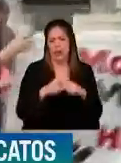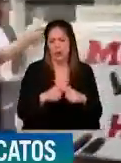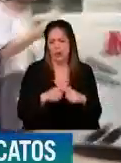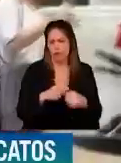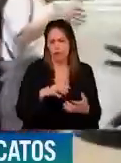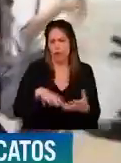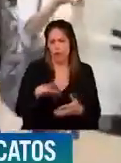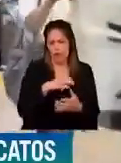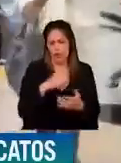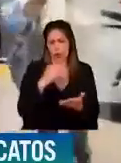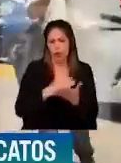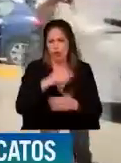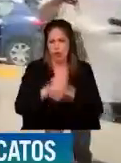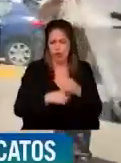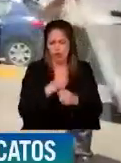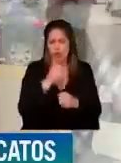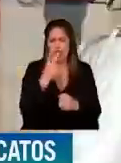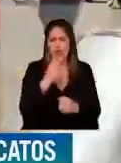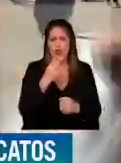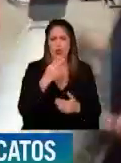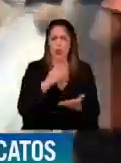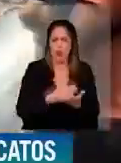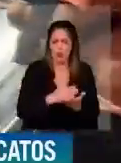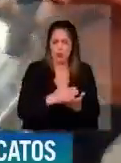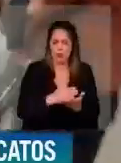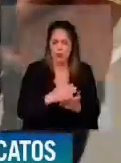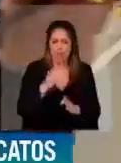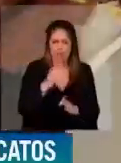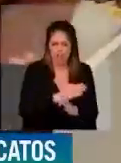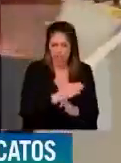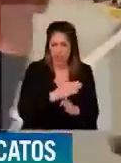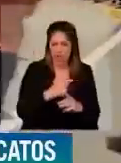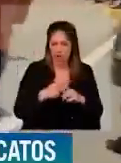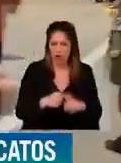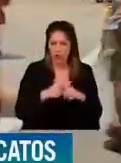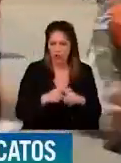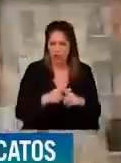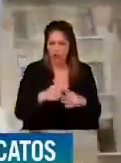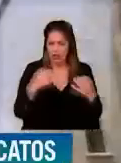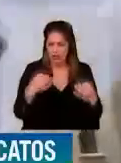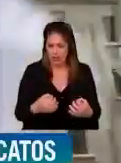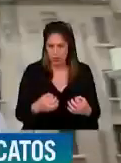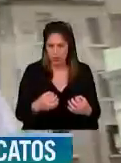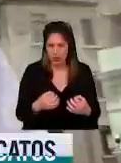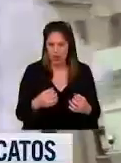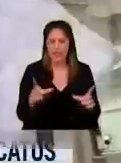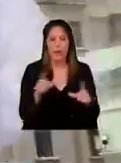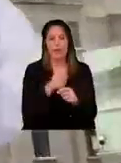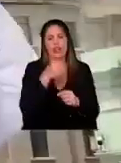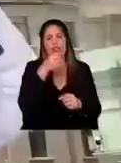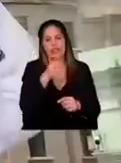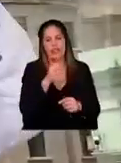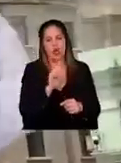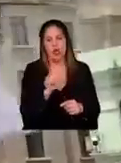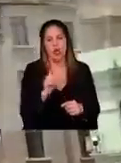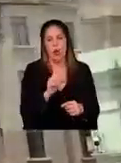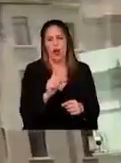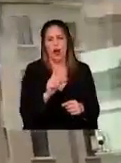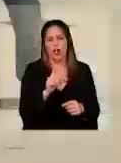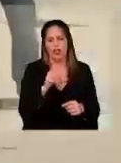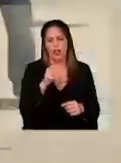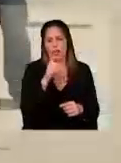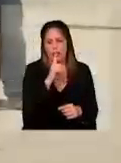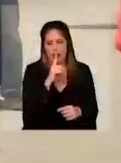últimos años y en los dos últimos han sido de baja conflictividad, asegura. Termina diciendo, no hay que permanecer